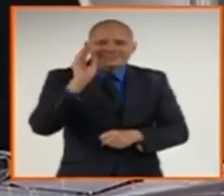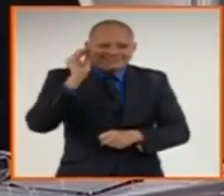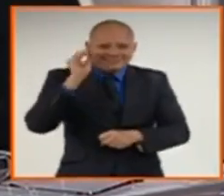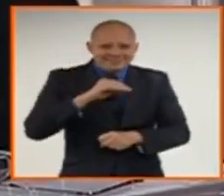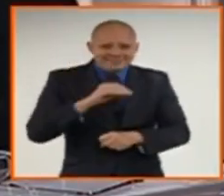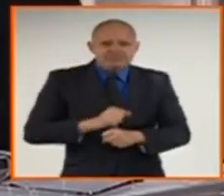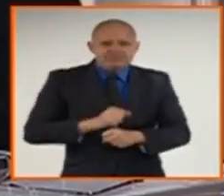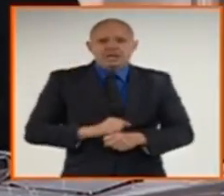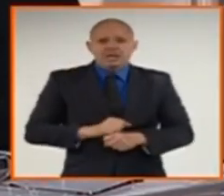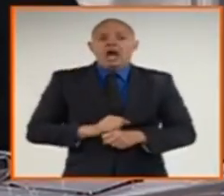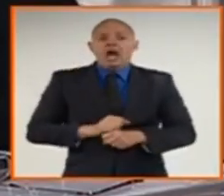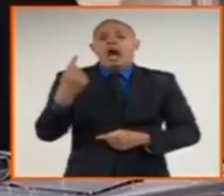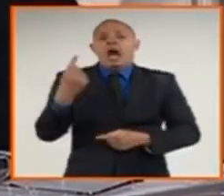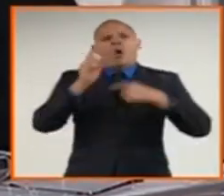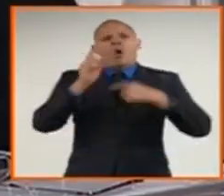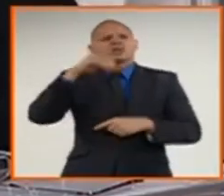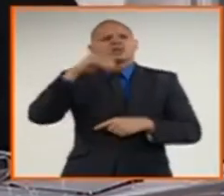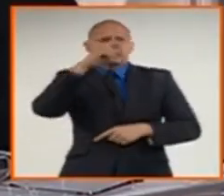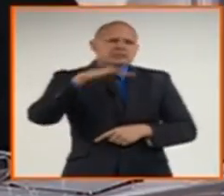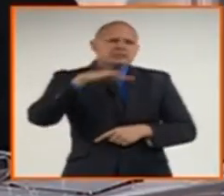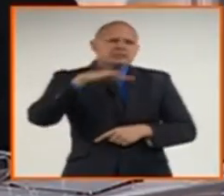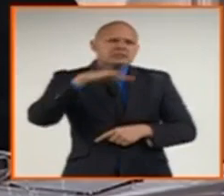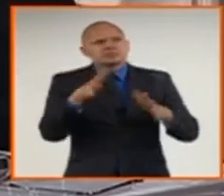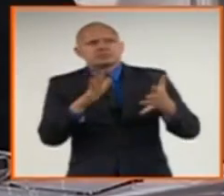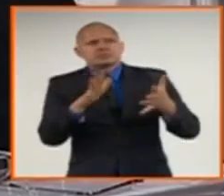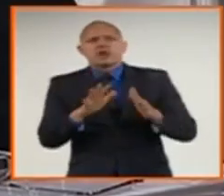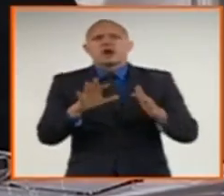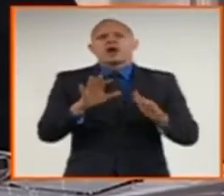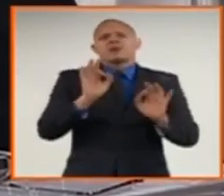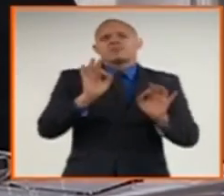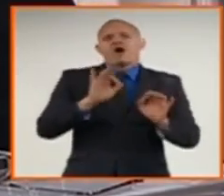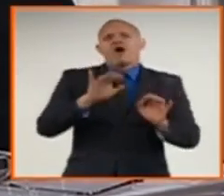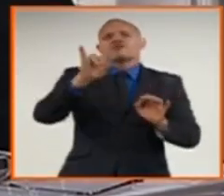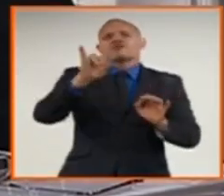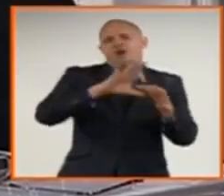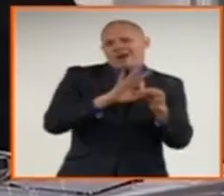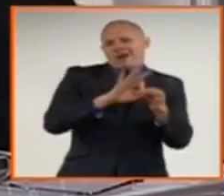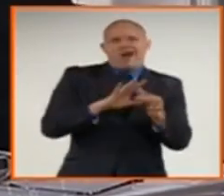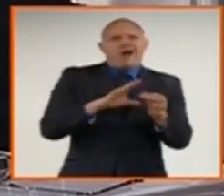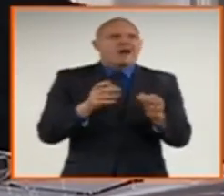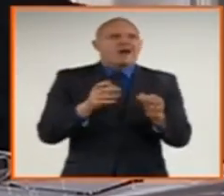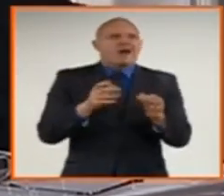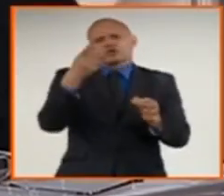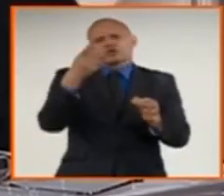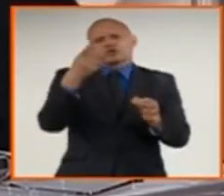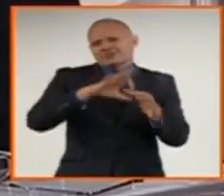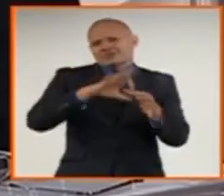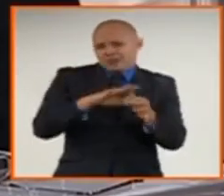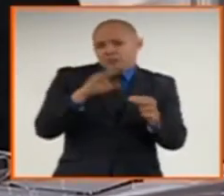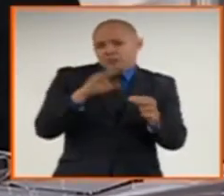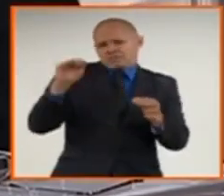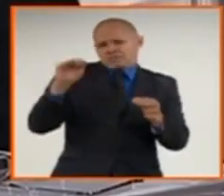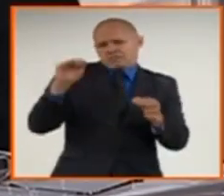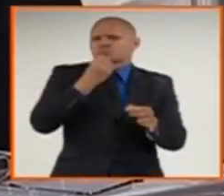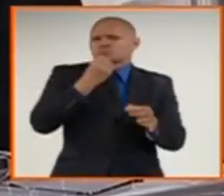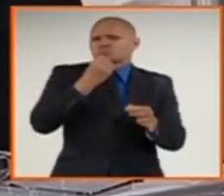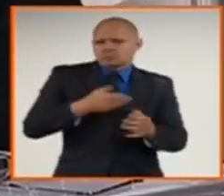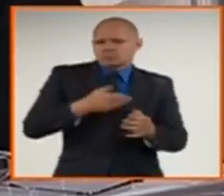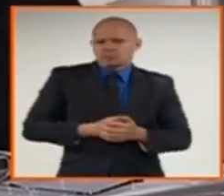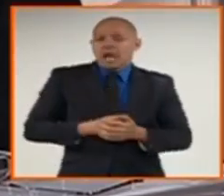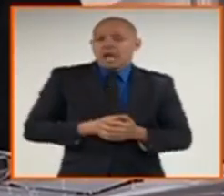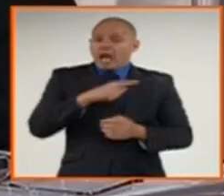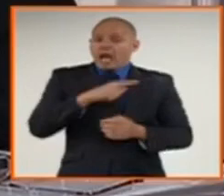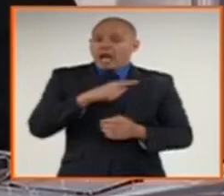empezaron la escuela. Y más de 330.000 dosis en esta población se utilizó con la vacuna Abdala. Y